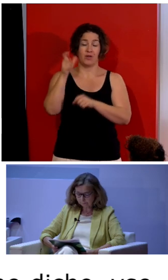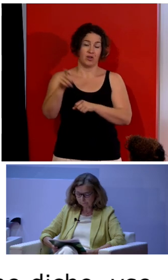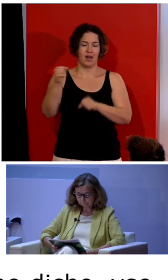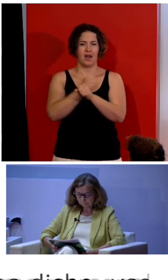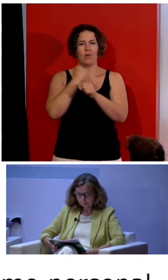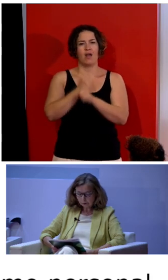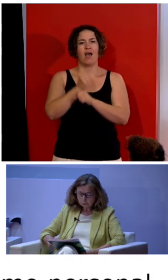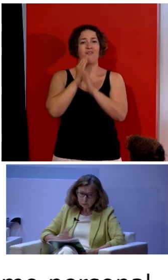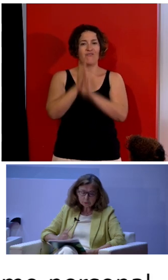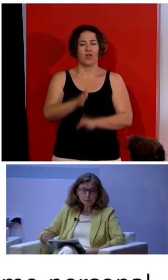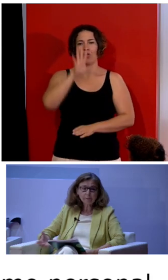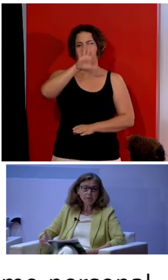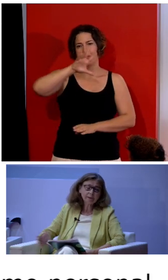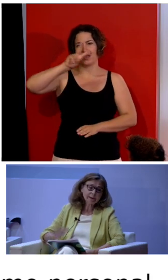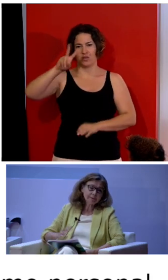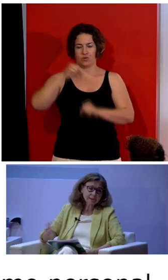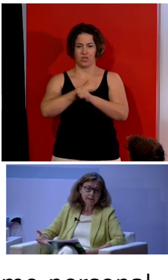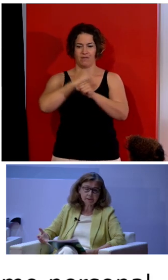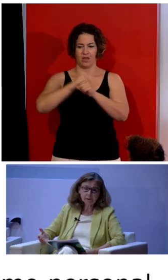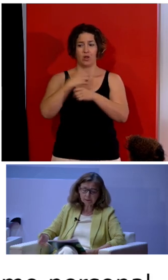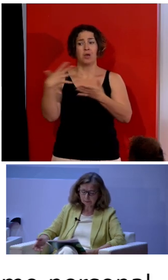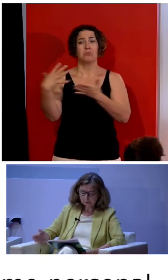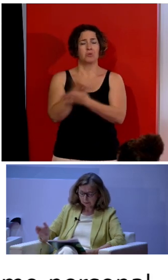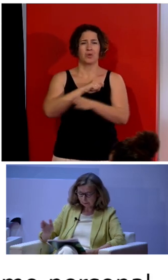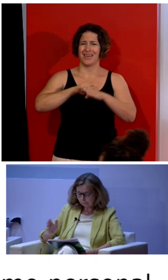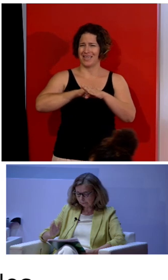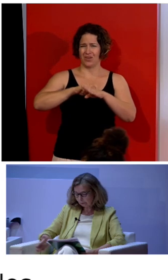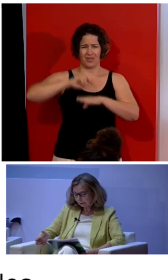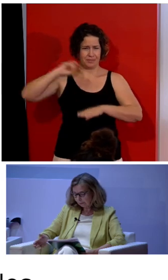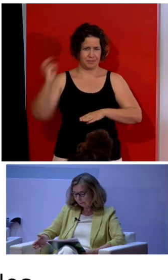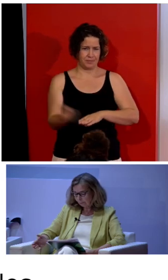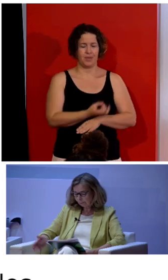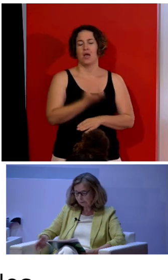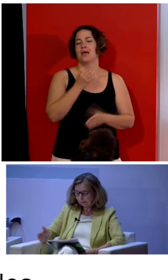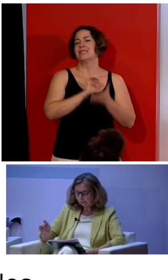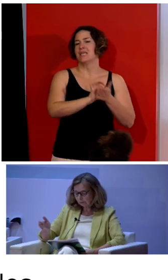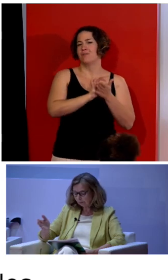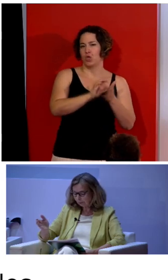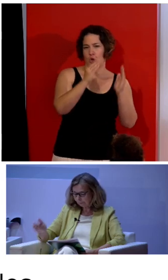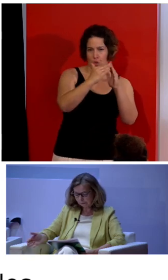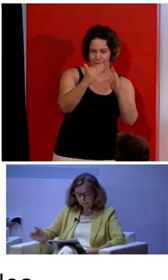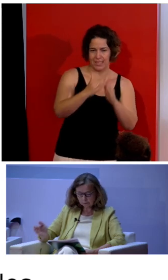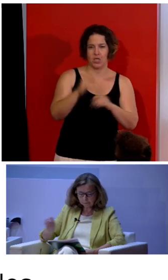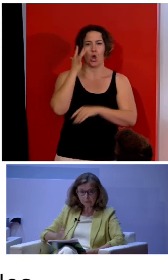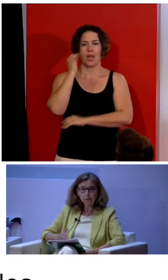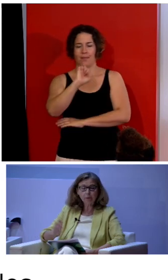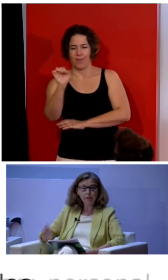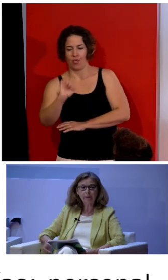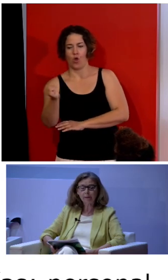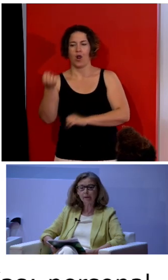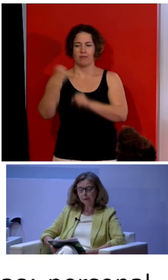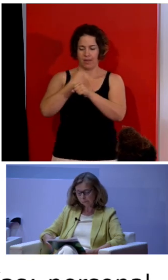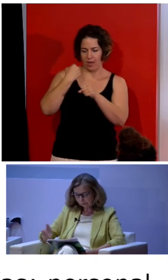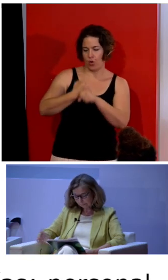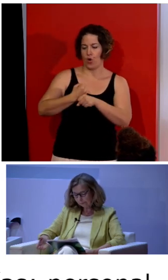trabajadores. Todos ellos correspondientes a diversas categorías, personal de servicio doméstico, limpiador, peón,